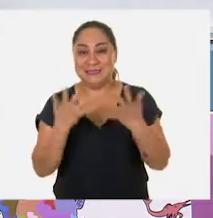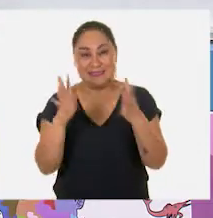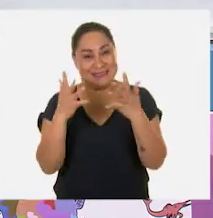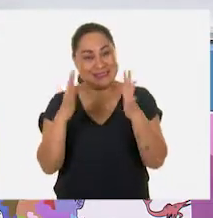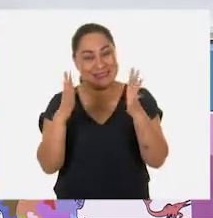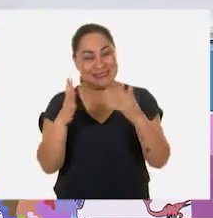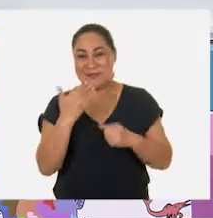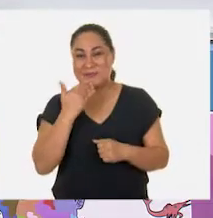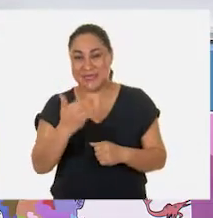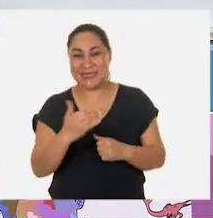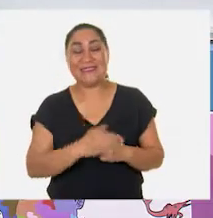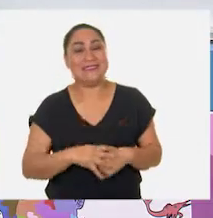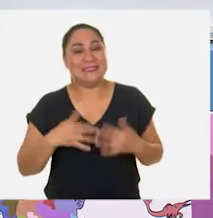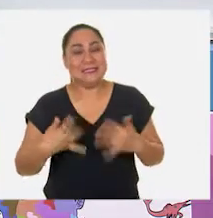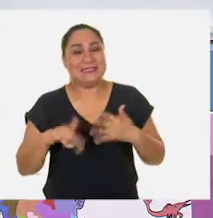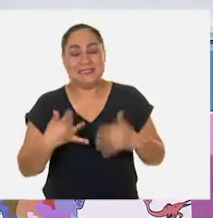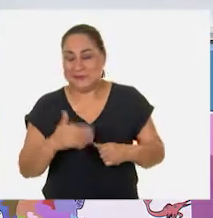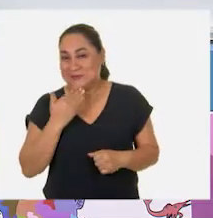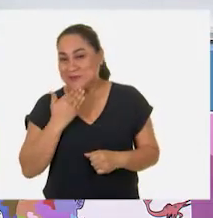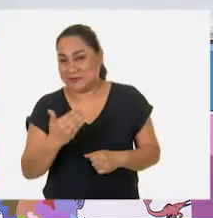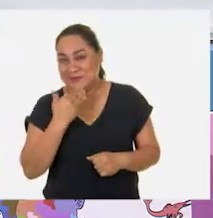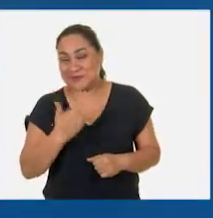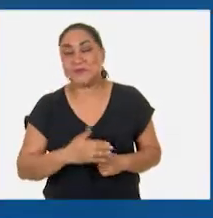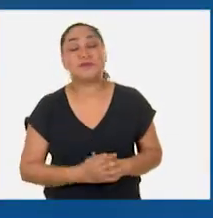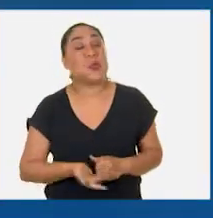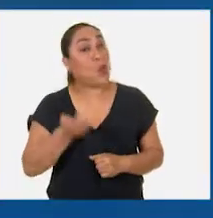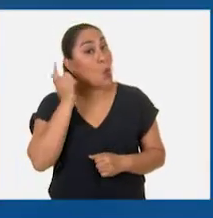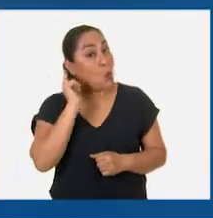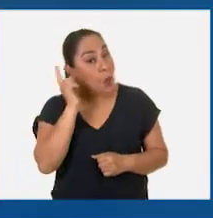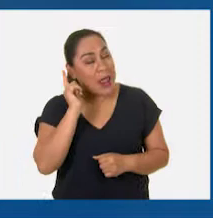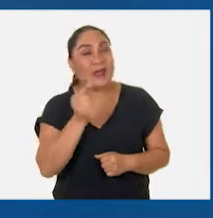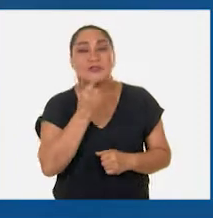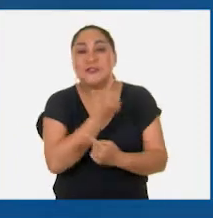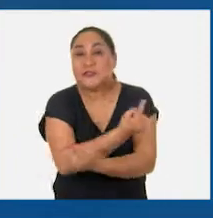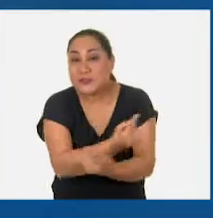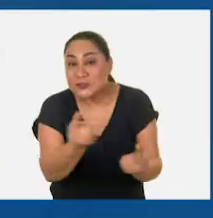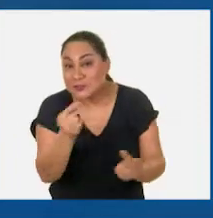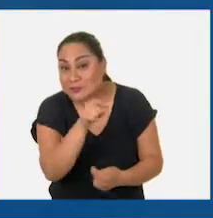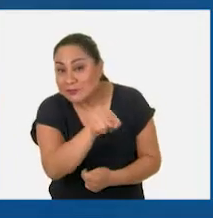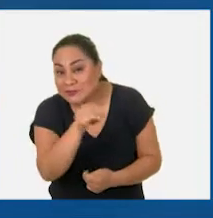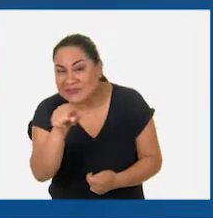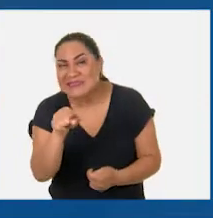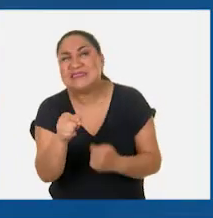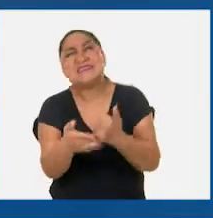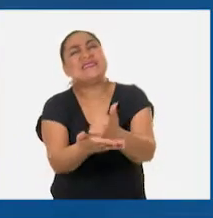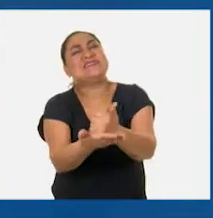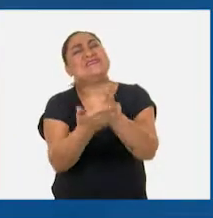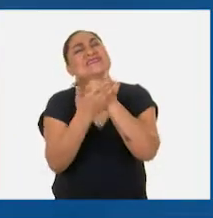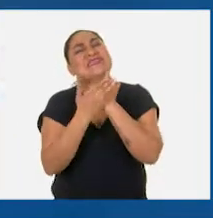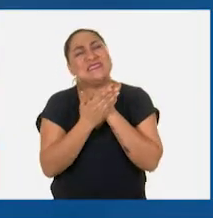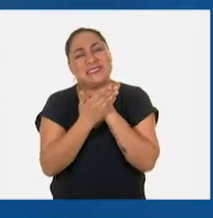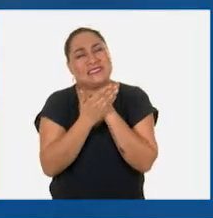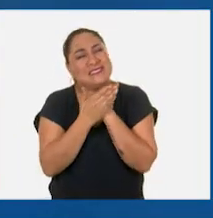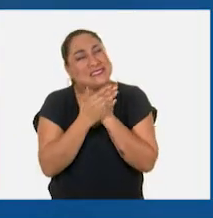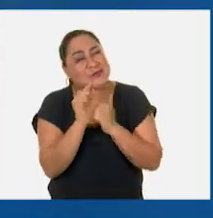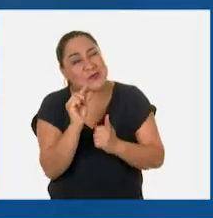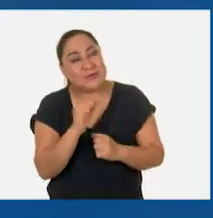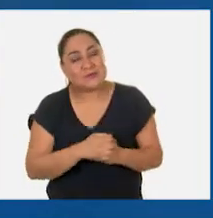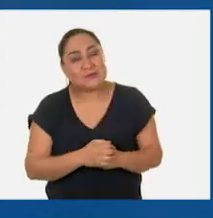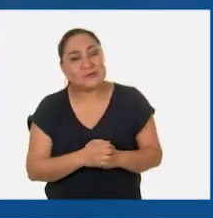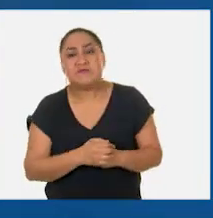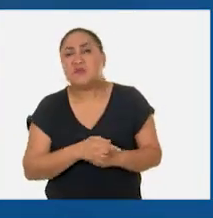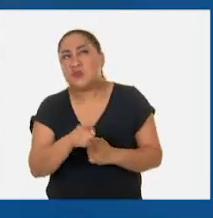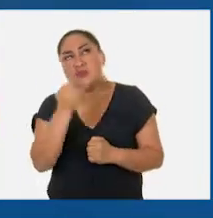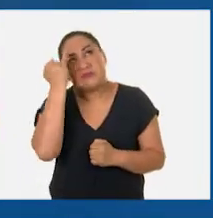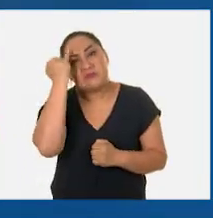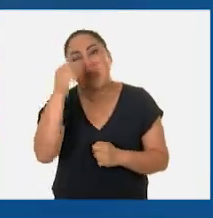está. Bien, bien, bien, bien, bien. Bueno. Ojalá que las niñas y los niños ahí en casita me pudieran ayudar un poco. ¿Ustedes qué letra